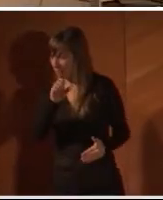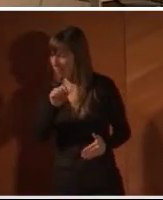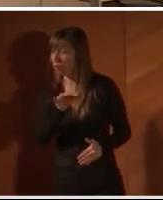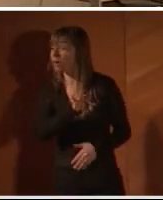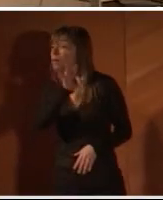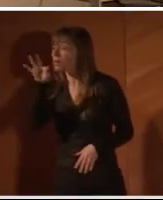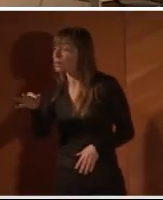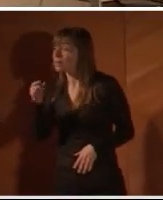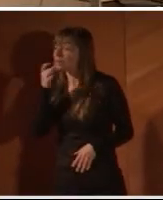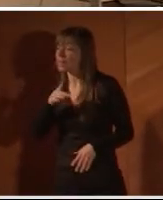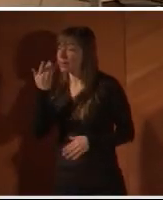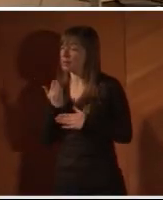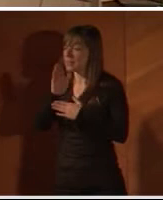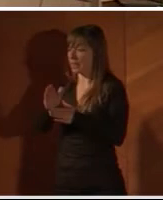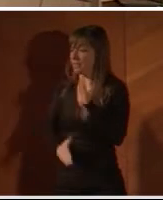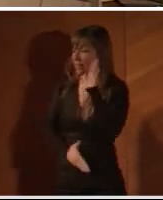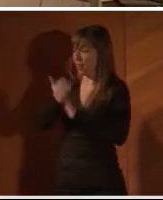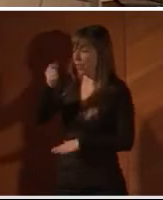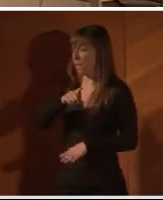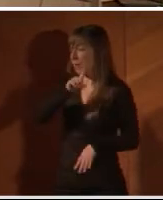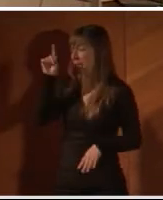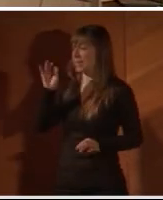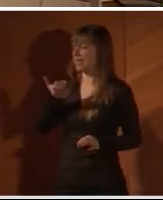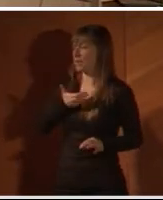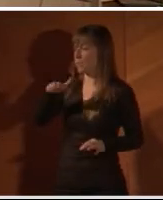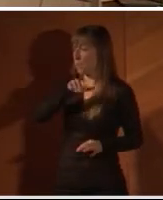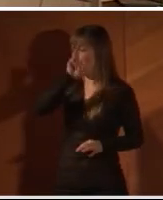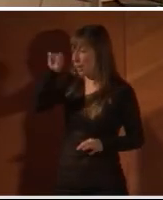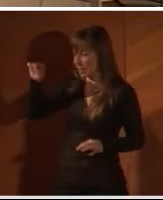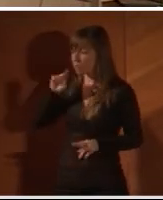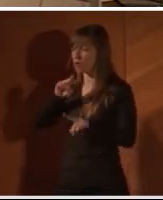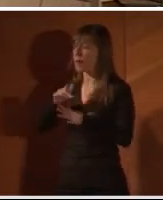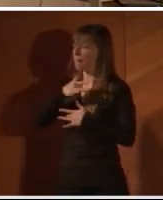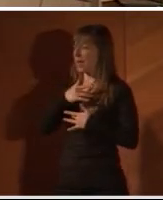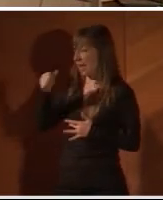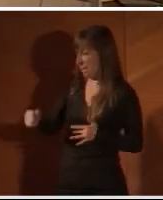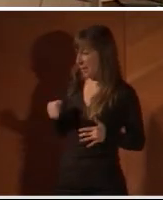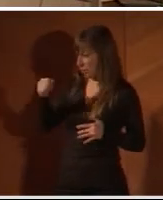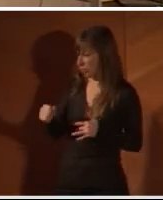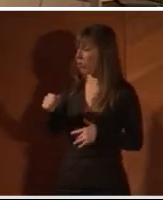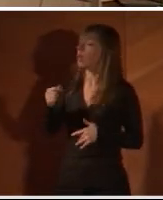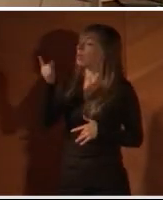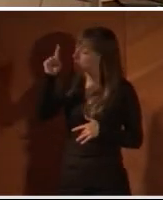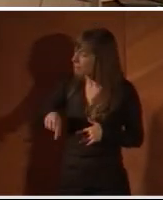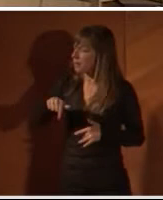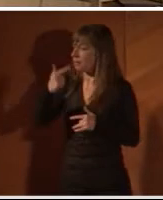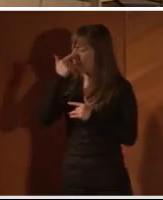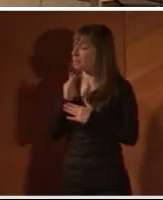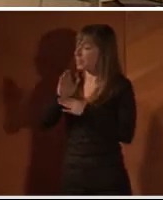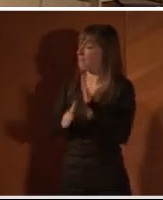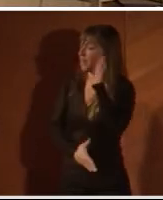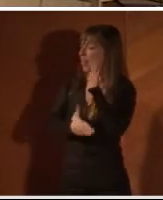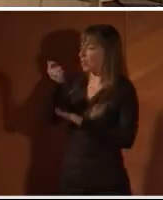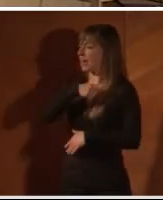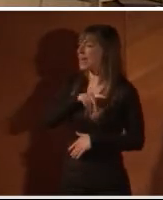De la representante de la Federación Madrileña de Municipios, María Pastor, que también representa hoy a la Federación Española de Municipios y